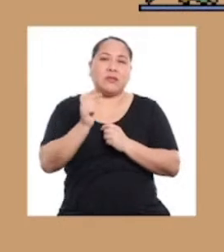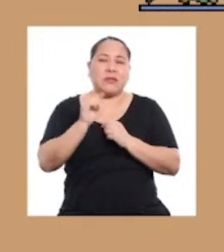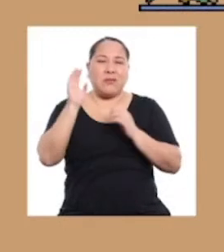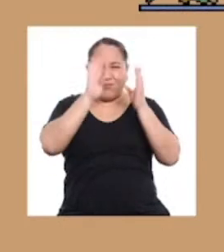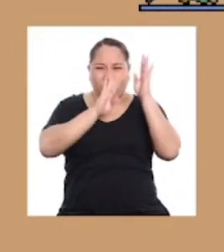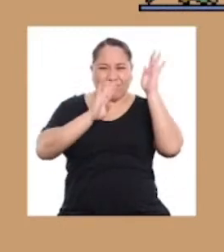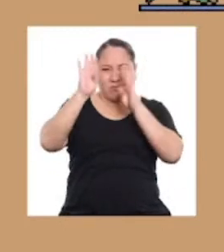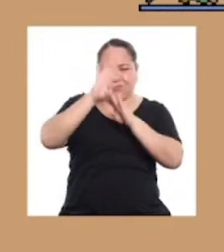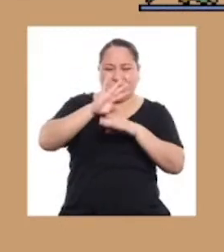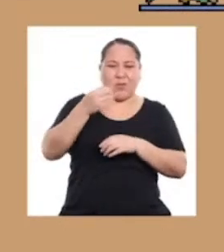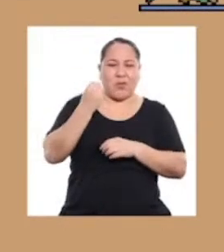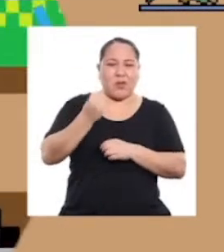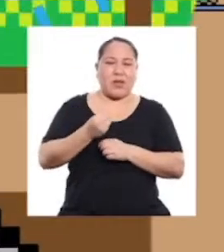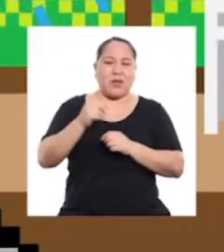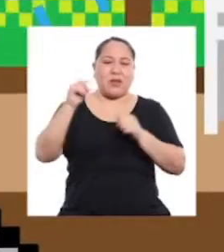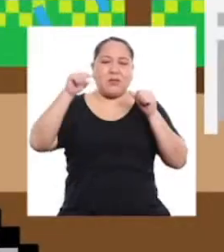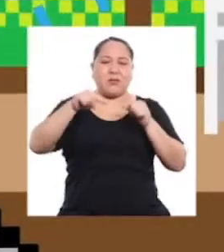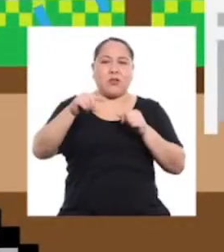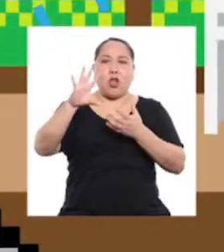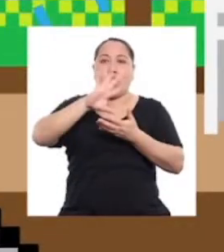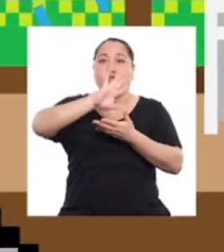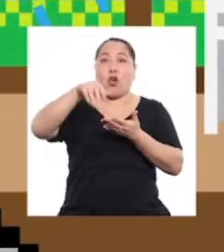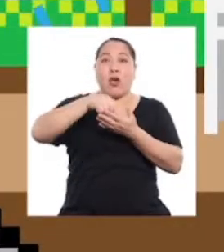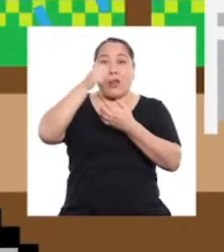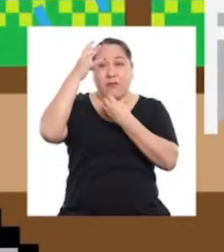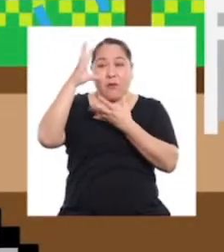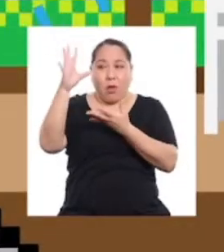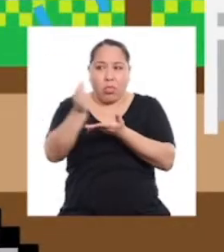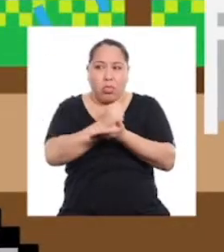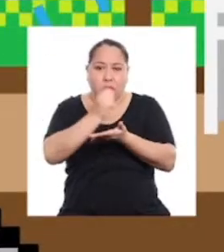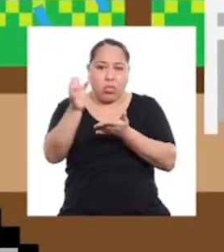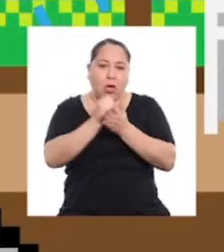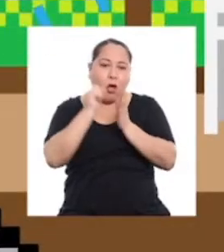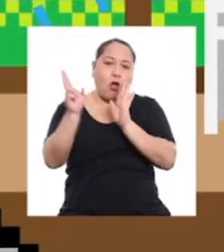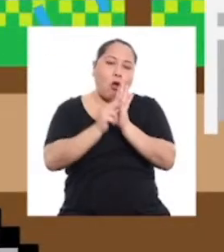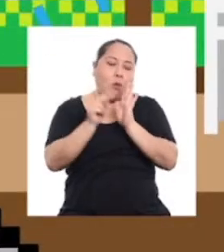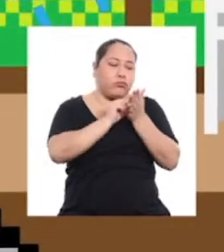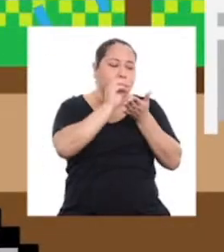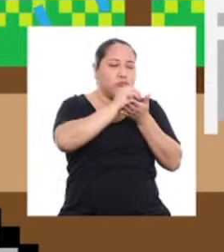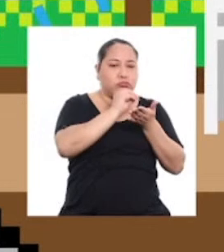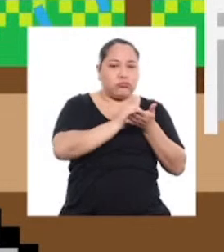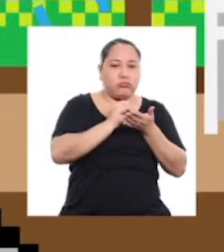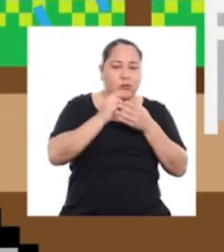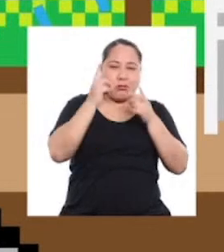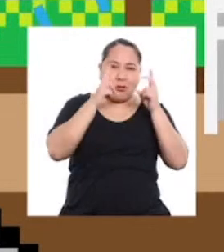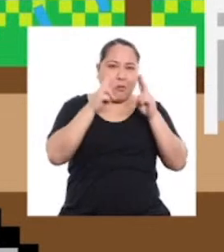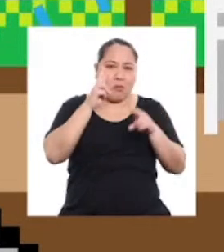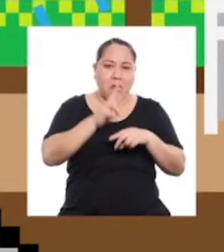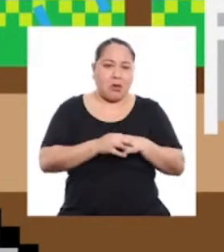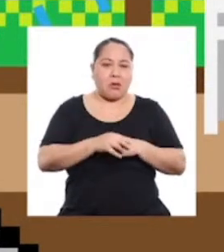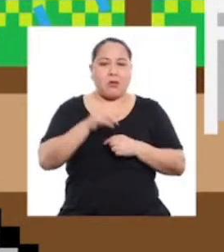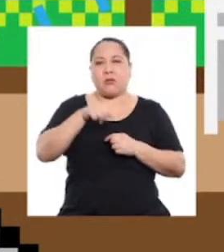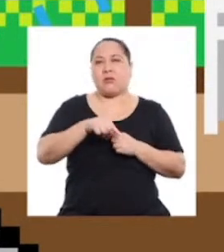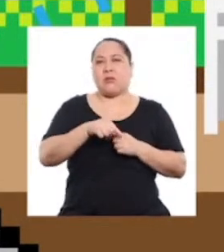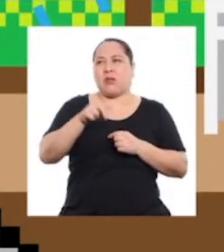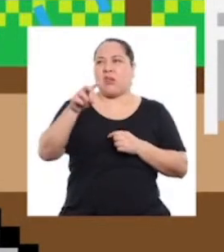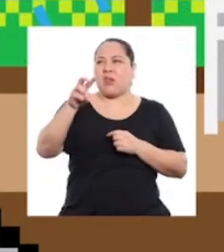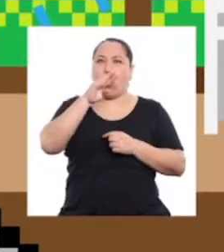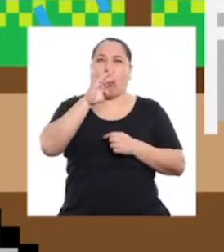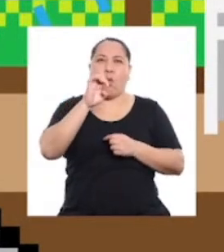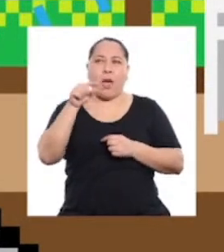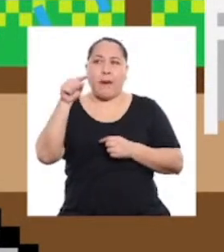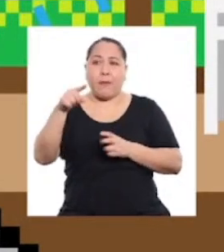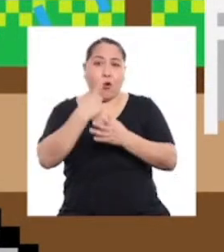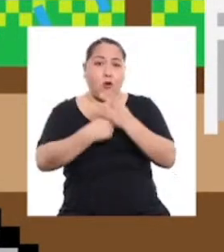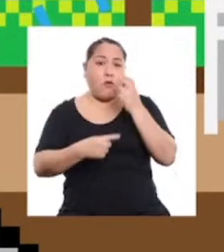está preocupado porque sacó toda la información de internet, sin fijarse si eran páginas